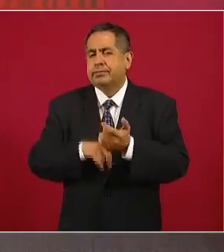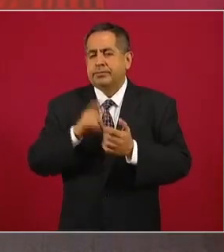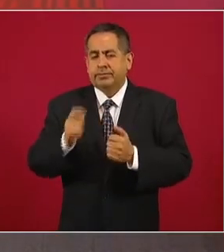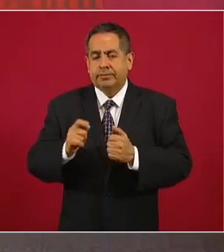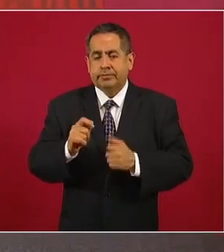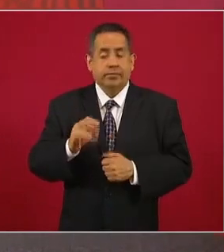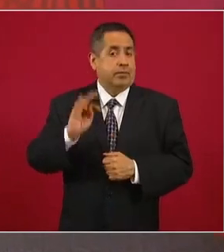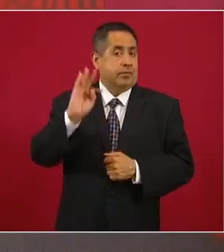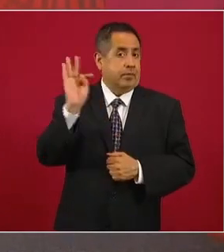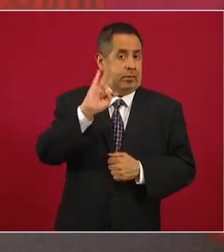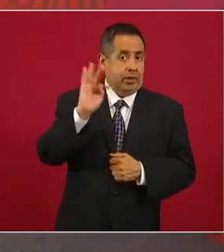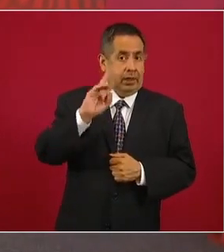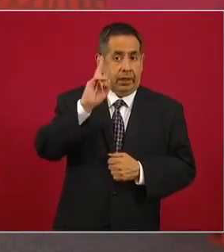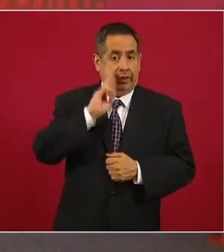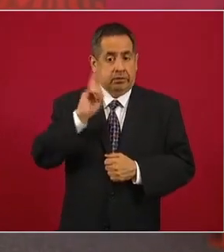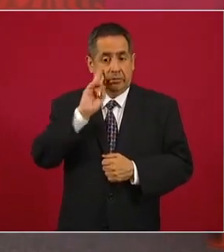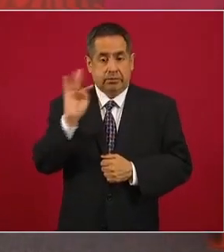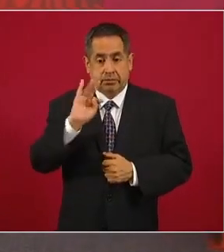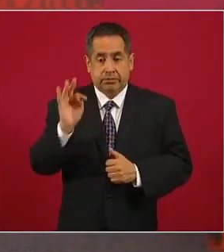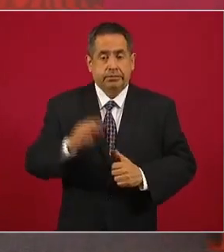el posible